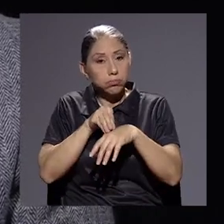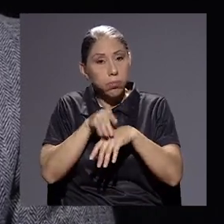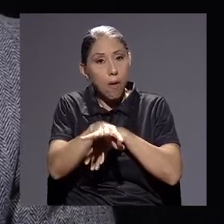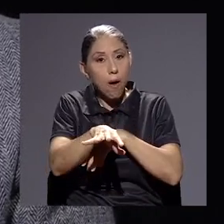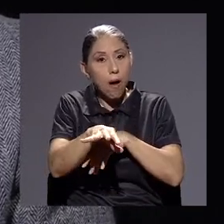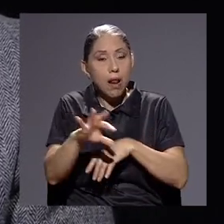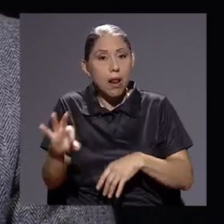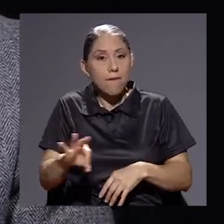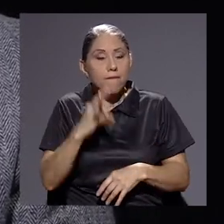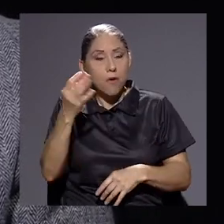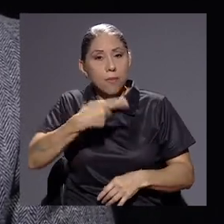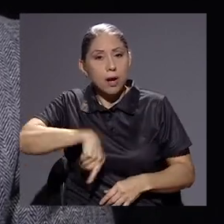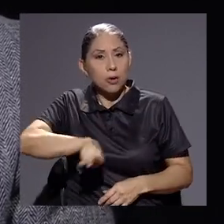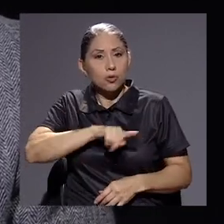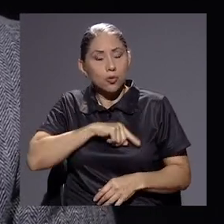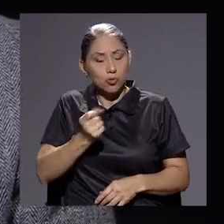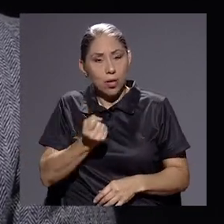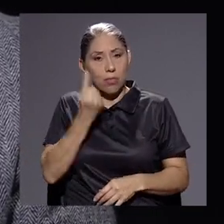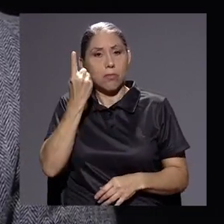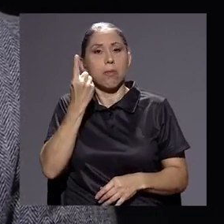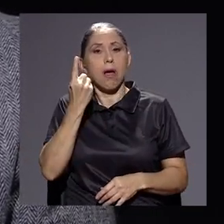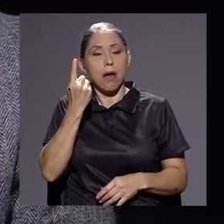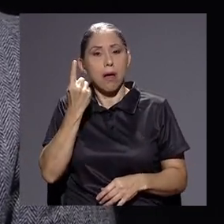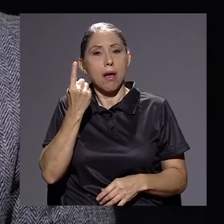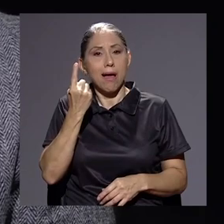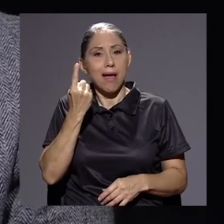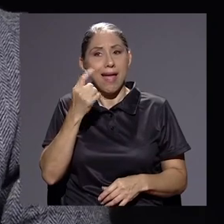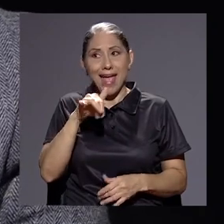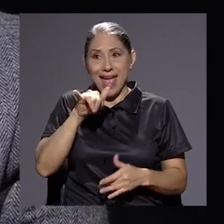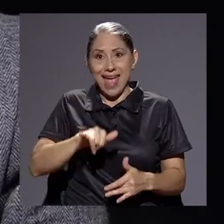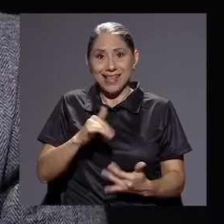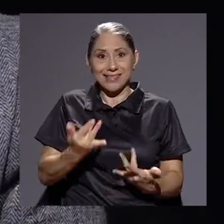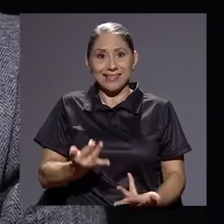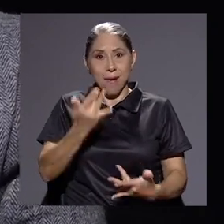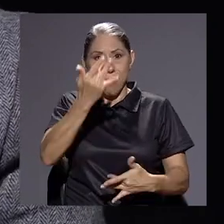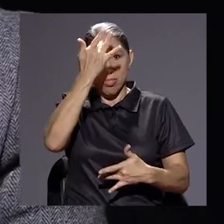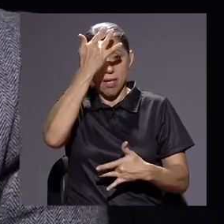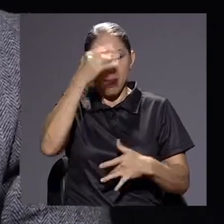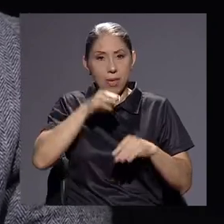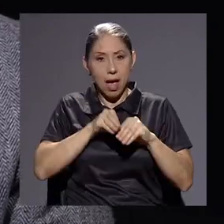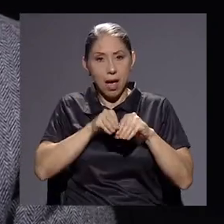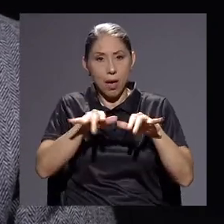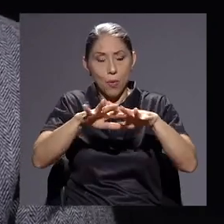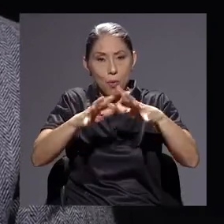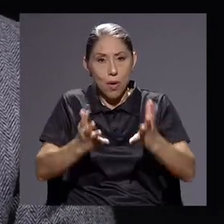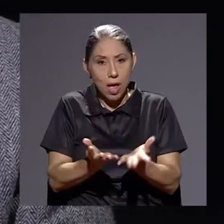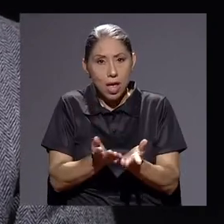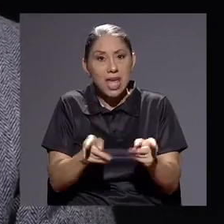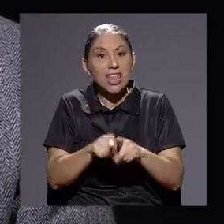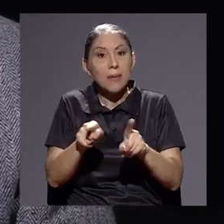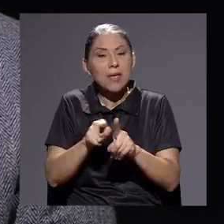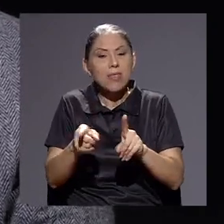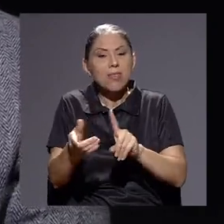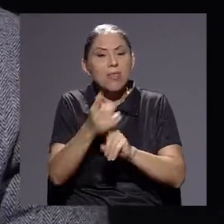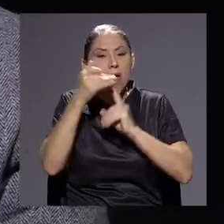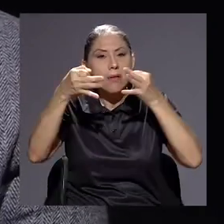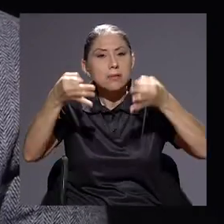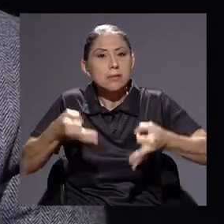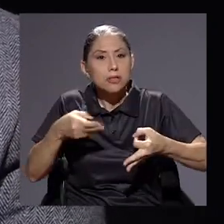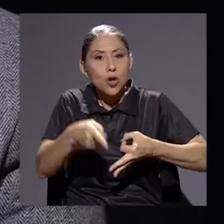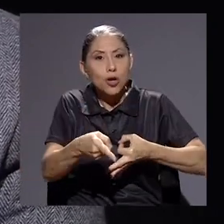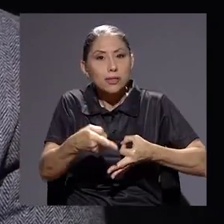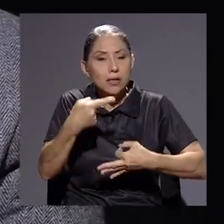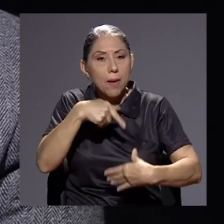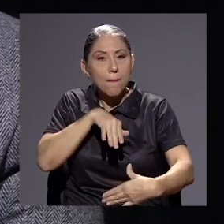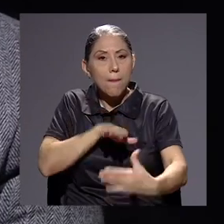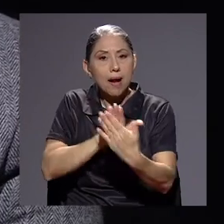sobre la forma en la que podemos entender esta pandemia y las decisiones que debemos de tomar para poder